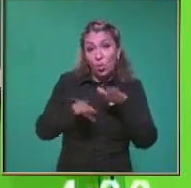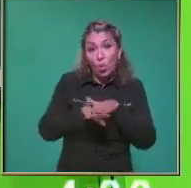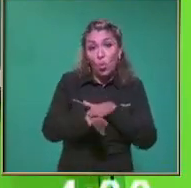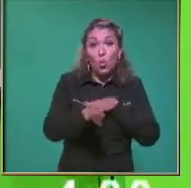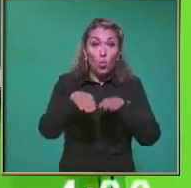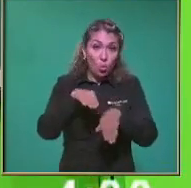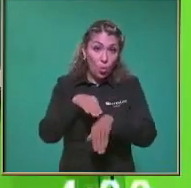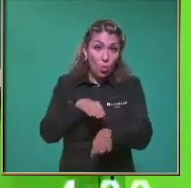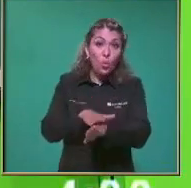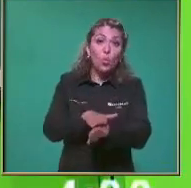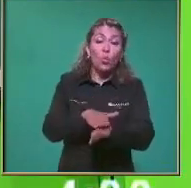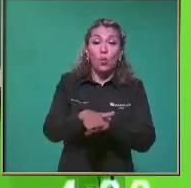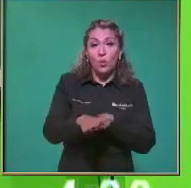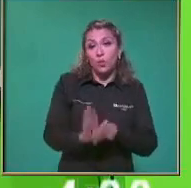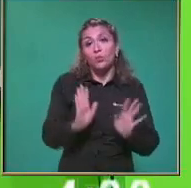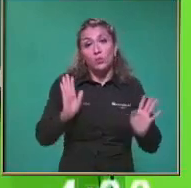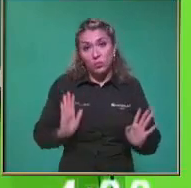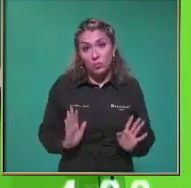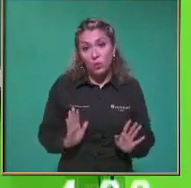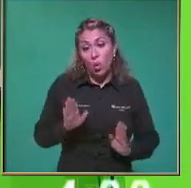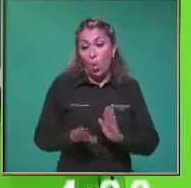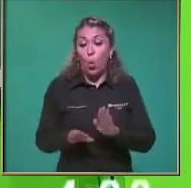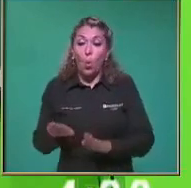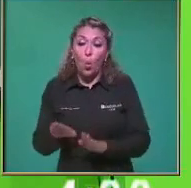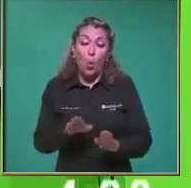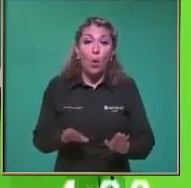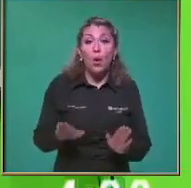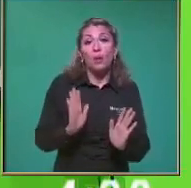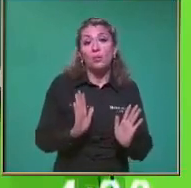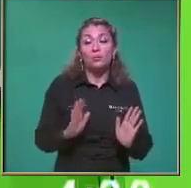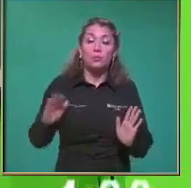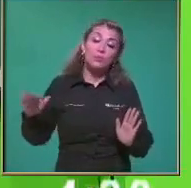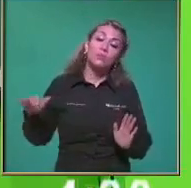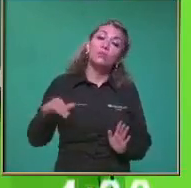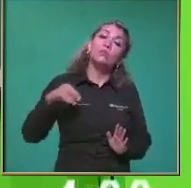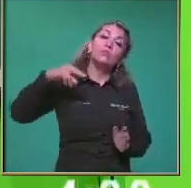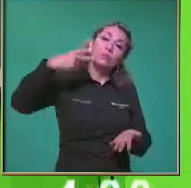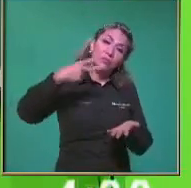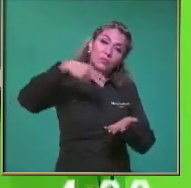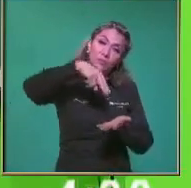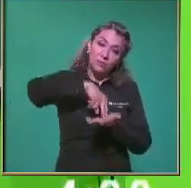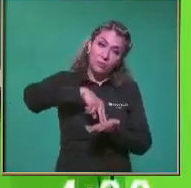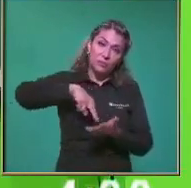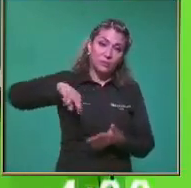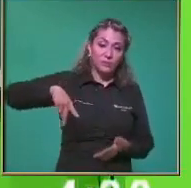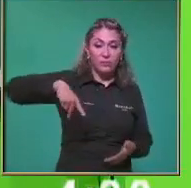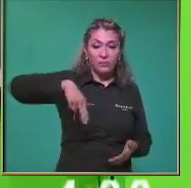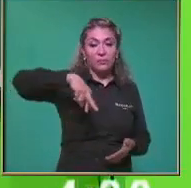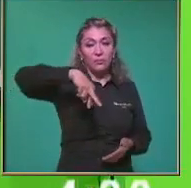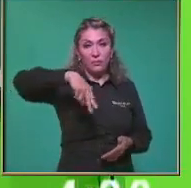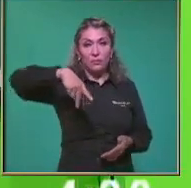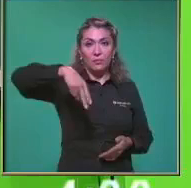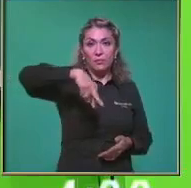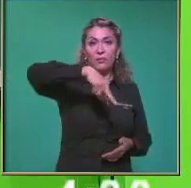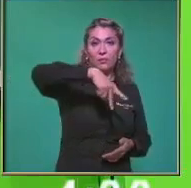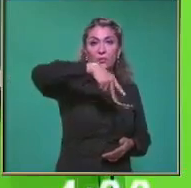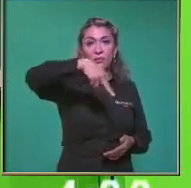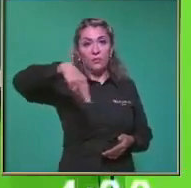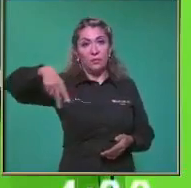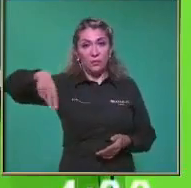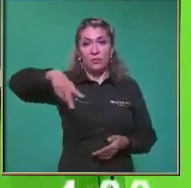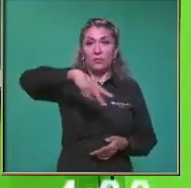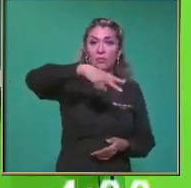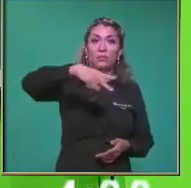antes, o si algunos que tengan alfombra, pues bueno, ya pueden caminar. Y luego, ahora sí, empezar a mover las piernas